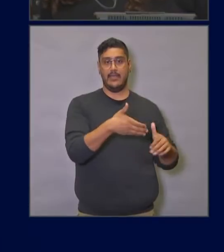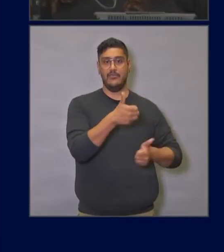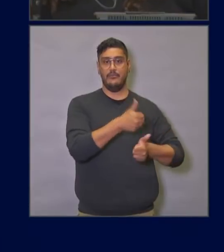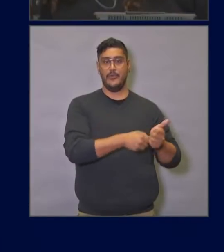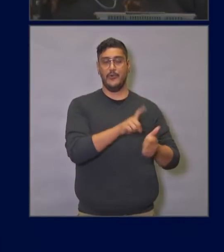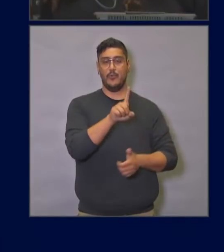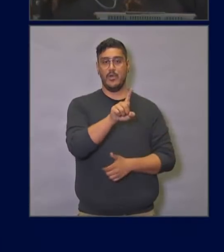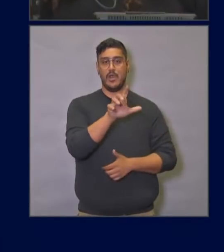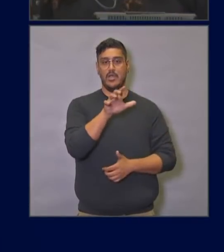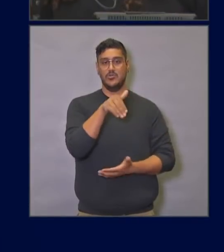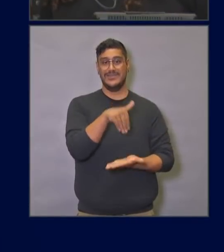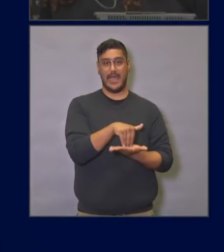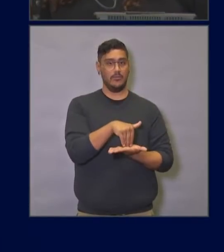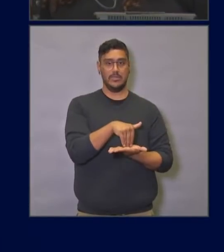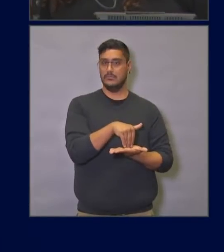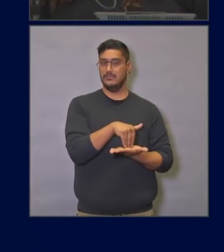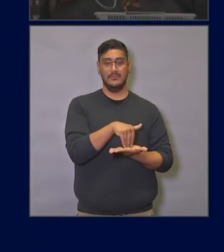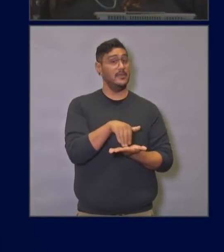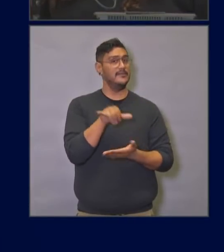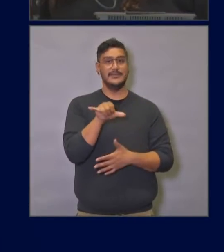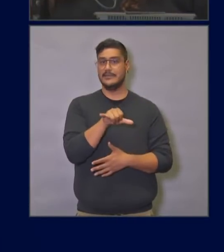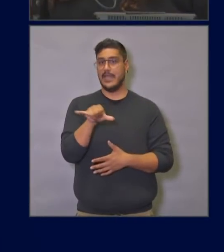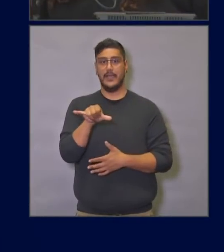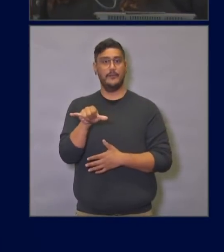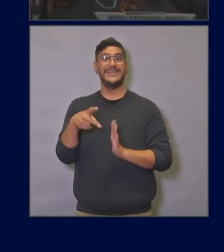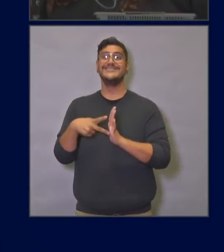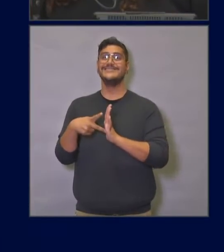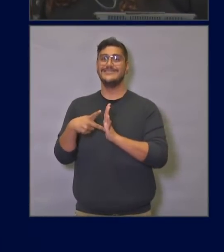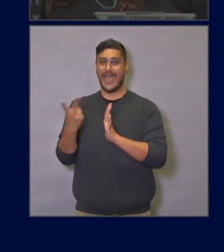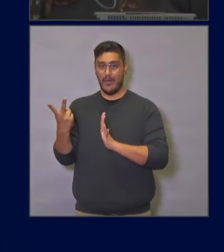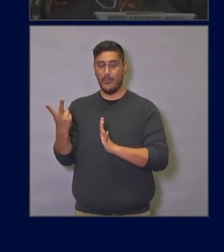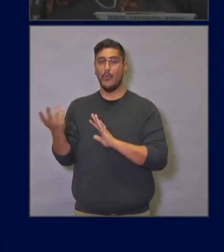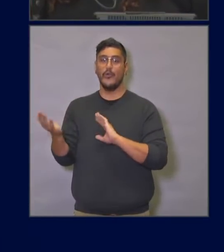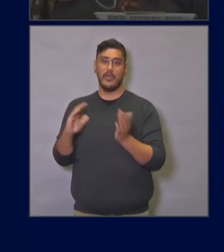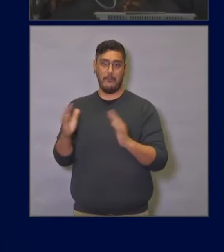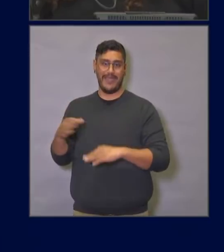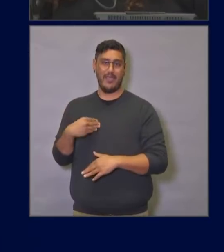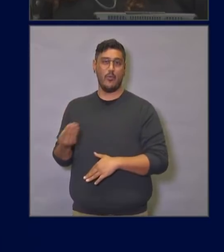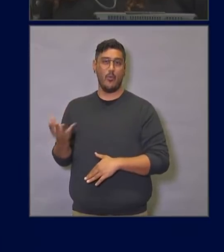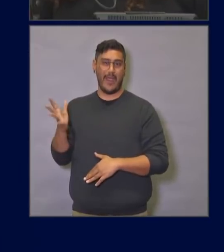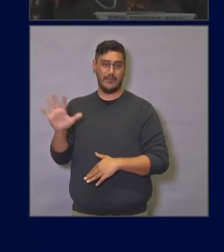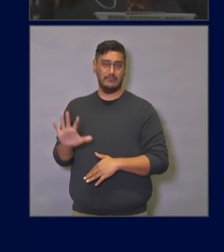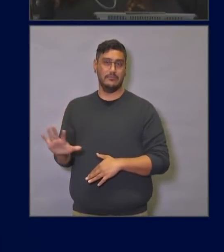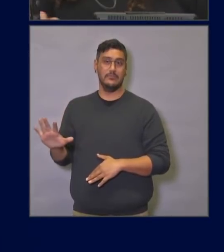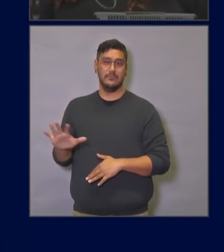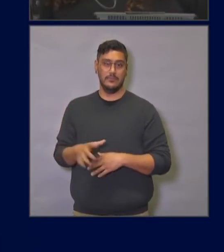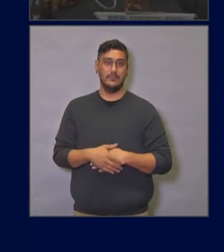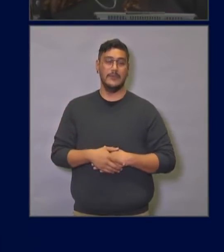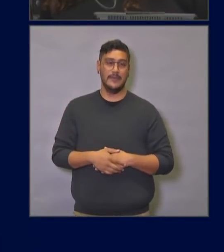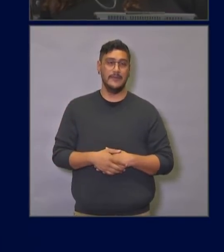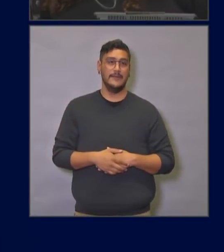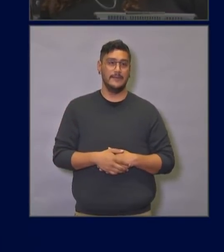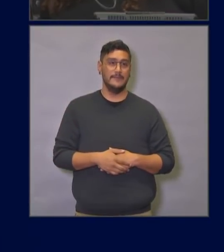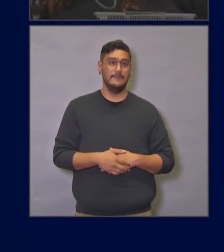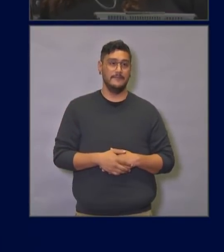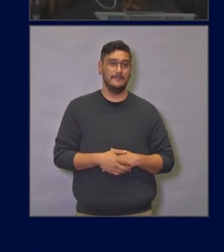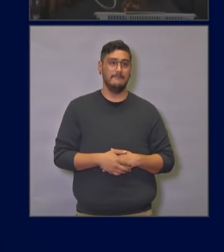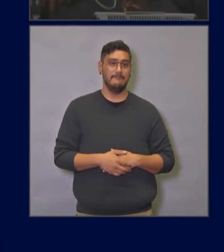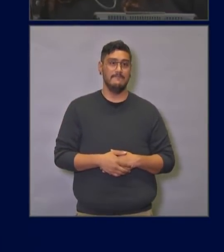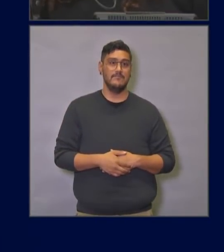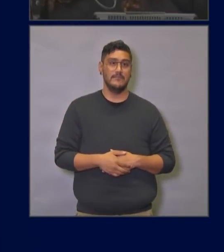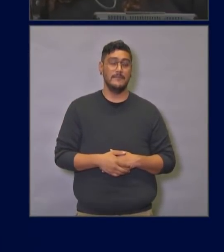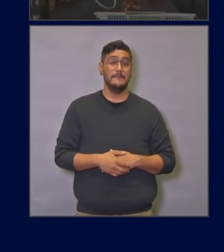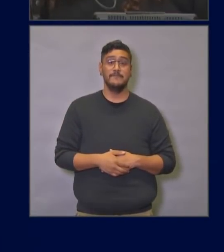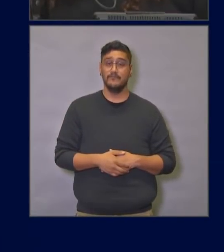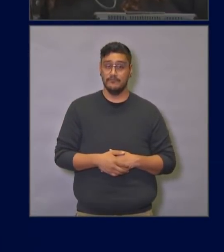100,000 habitantes, igual al doble de la tasa para los residentes blancos. Las diferencias por tasa de pobreza